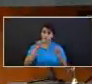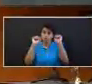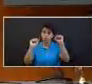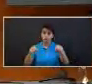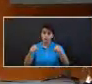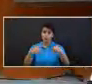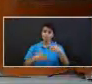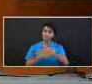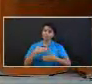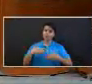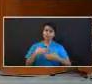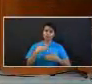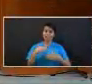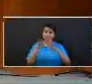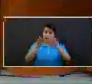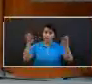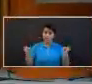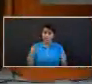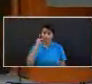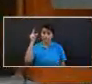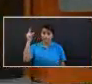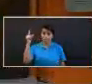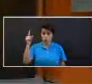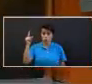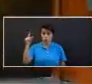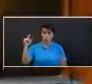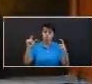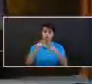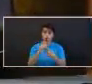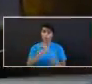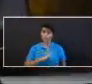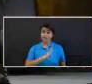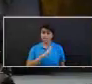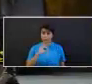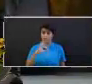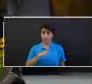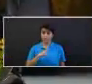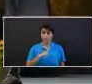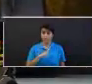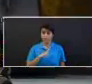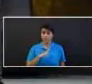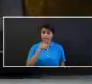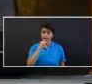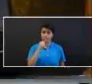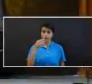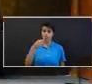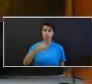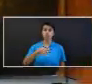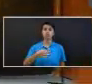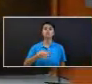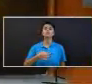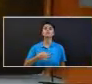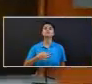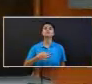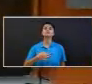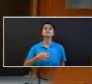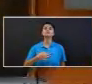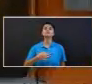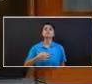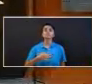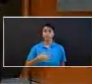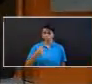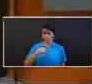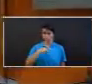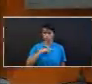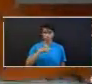disfrutar de la mesa del Señor con los beneficios que ella tiene es el orgullo. Estoy